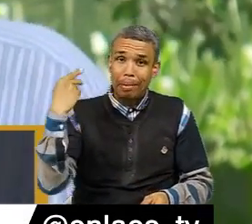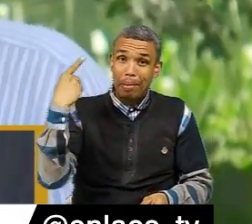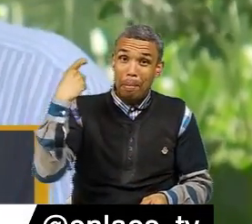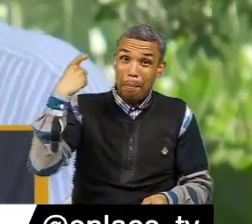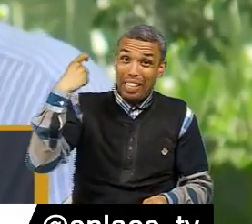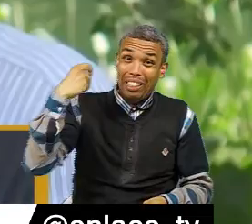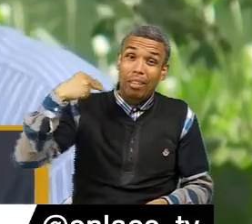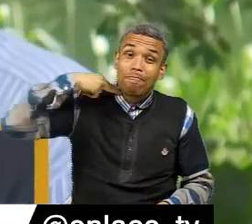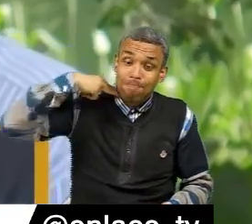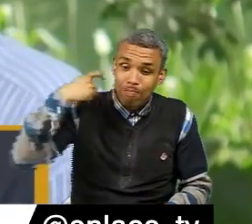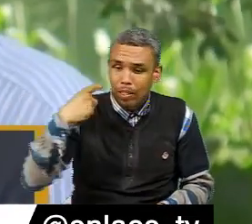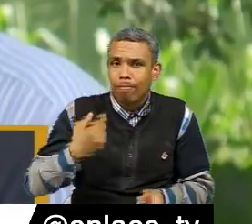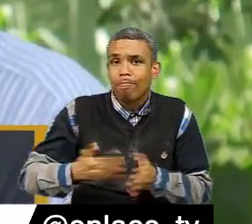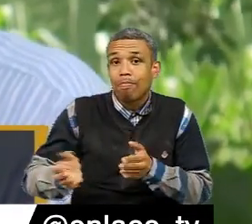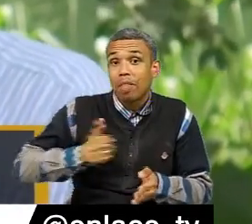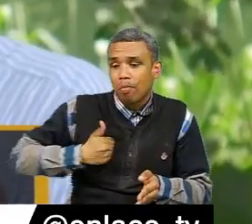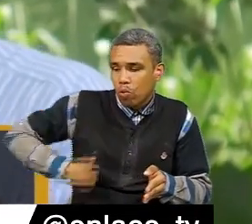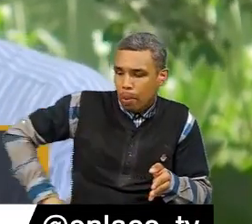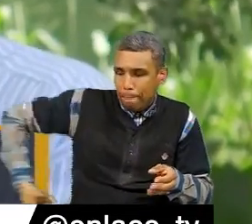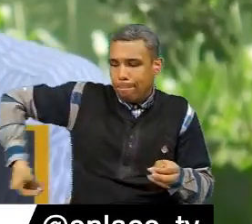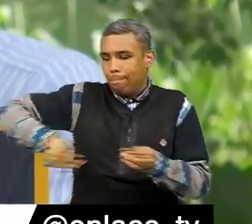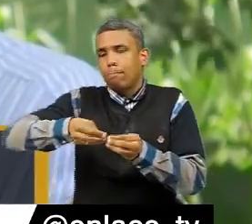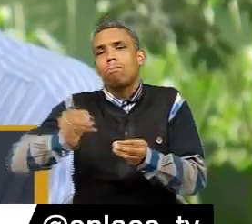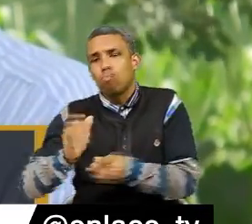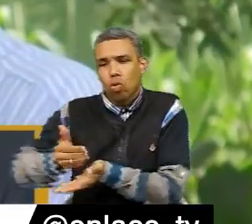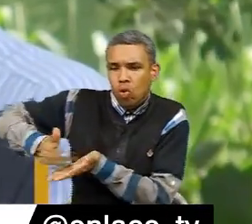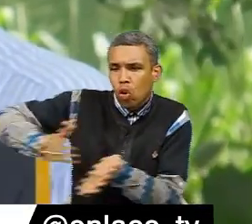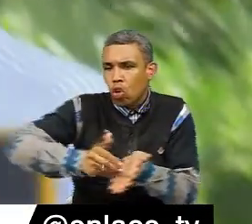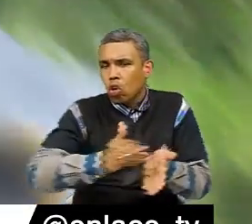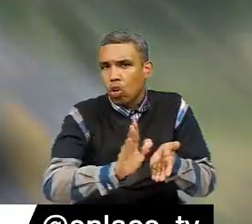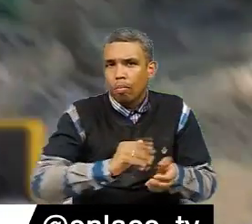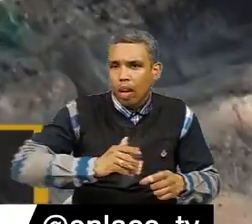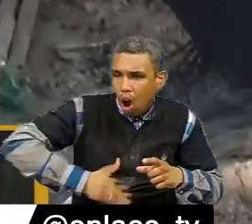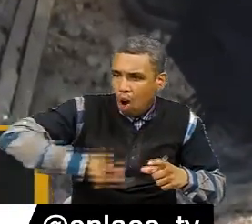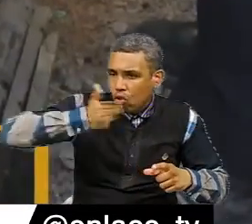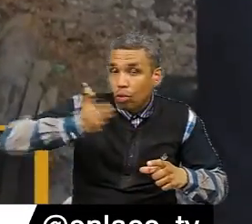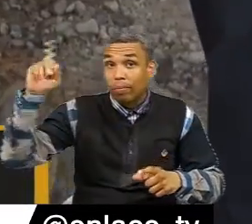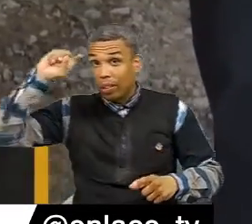no recibimos absolutamente ni siquiera un grano de arroz.